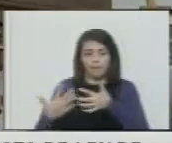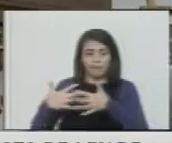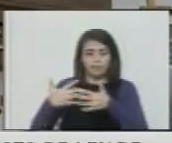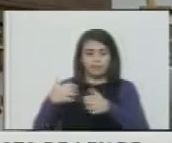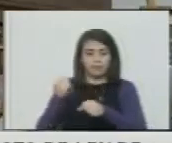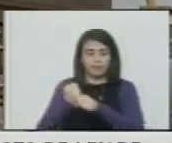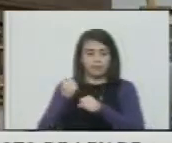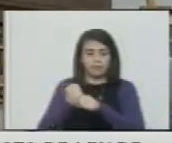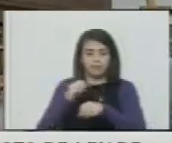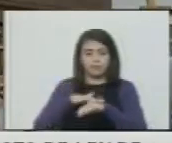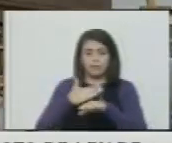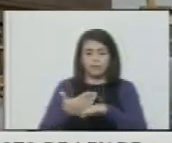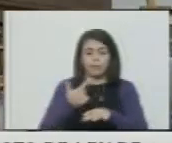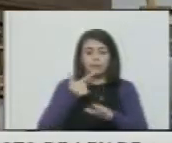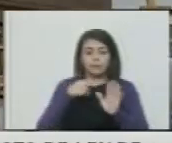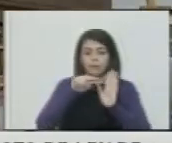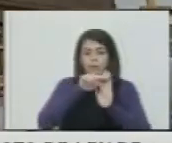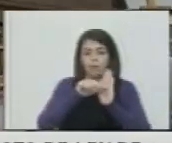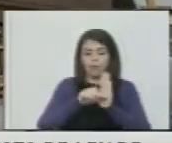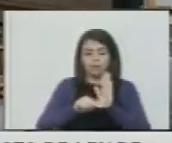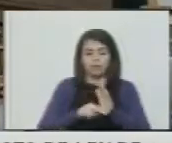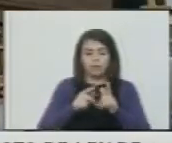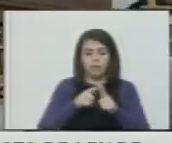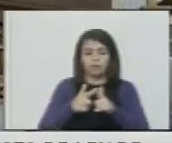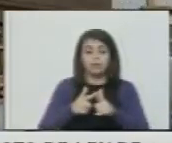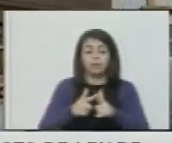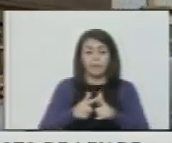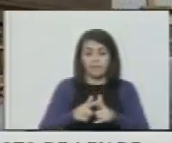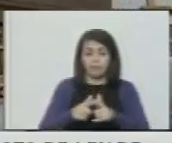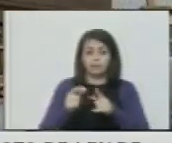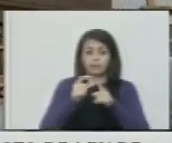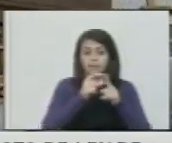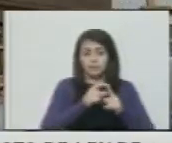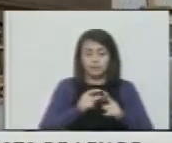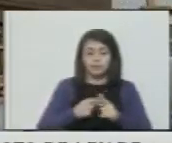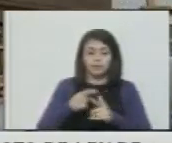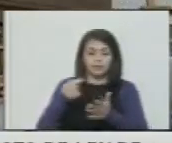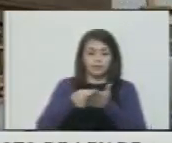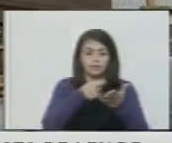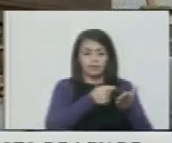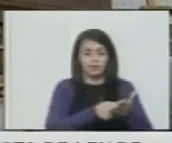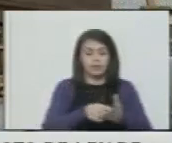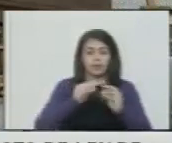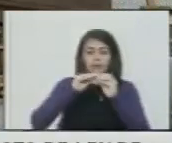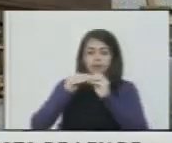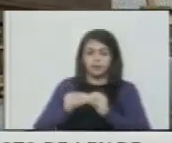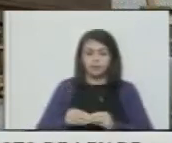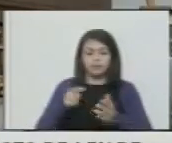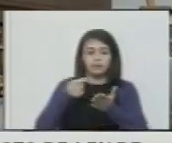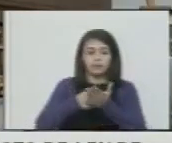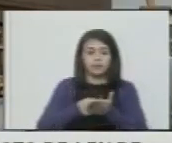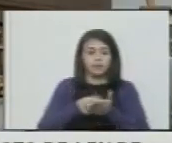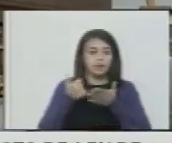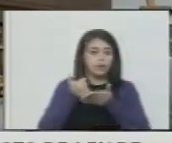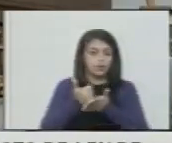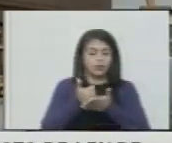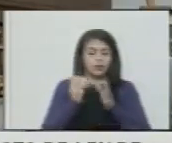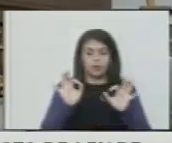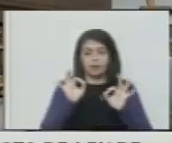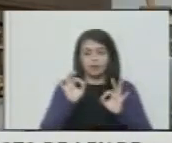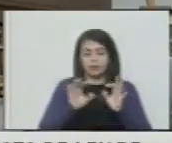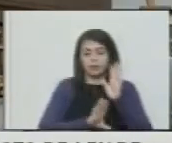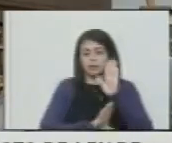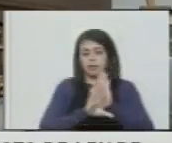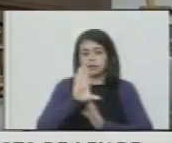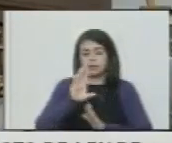las empresas operativas. Los lineamientos, términos y condiciones para el pago y reparo de la contribución especial